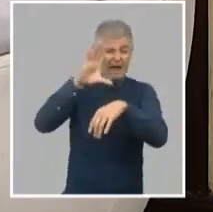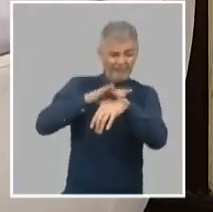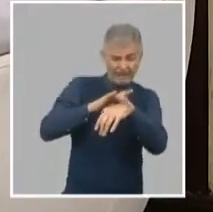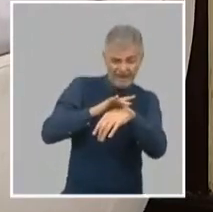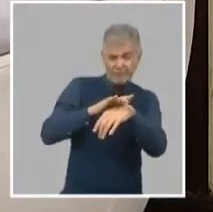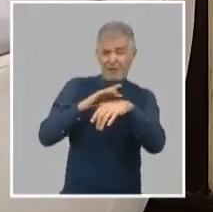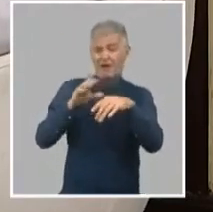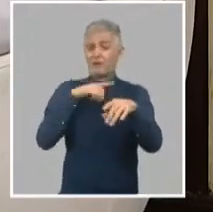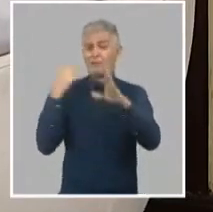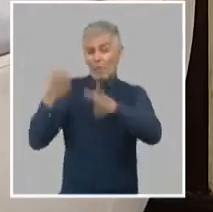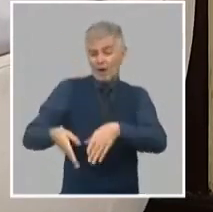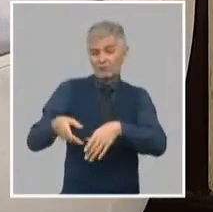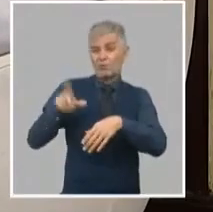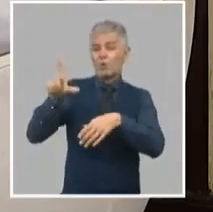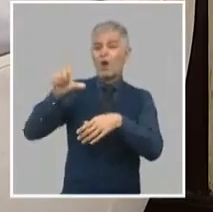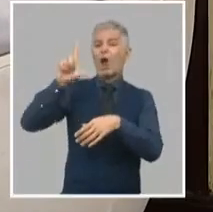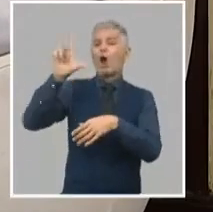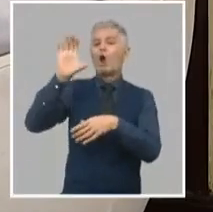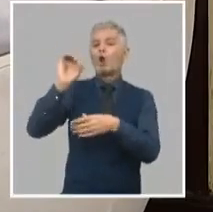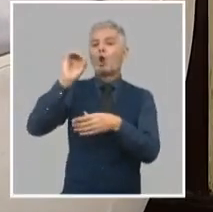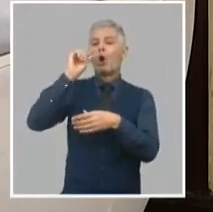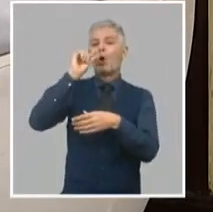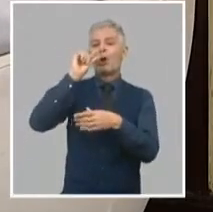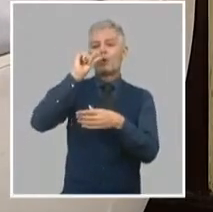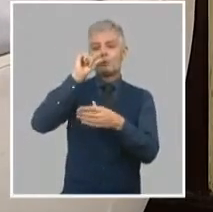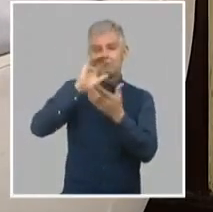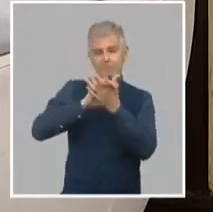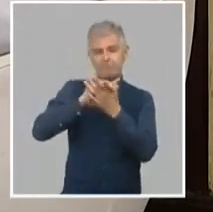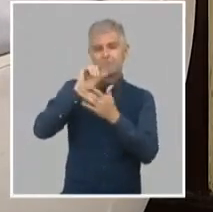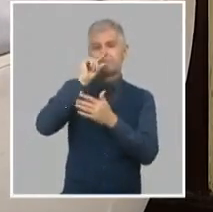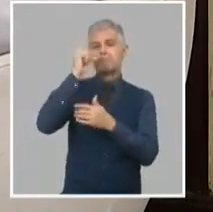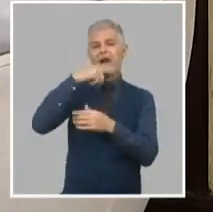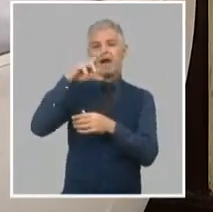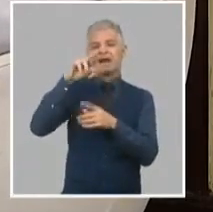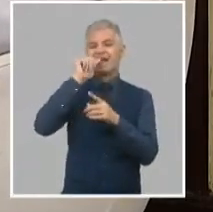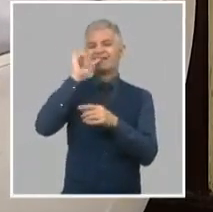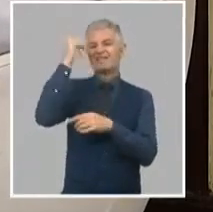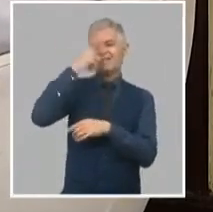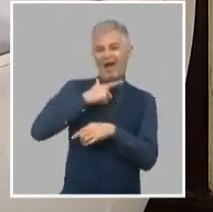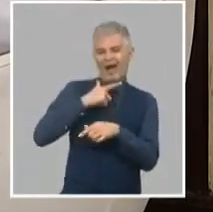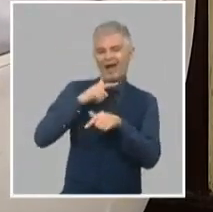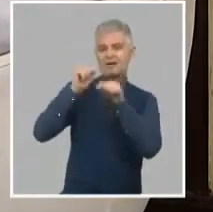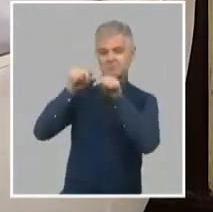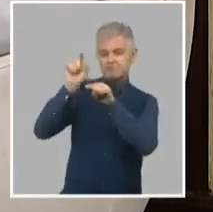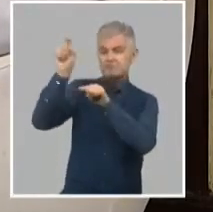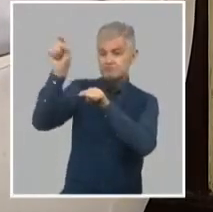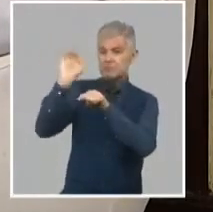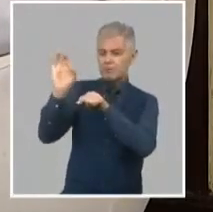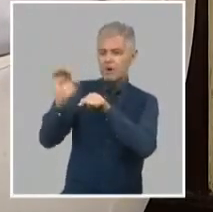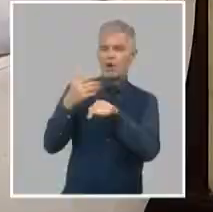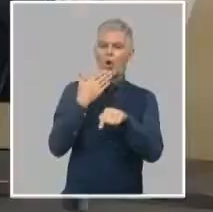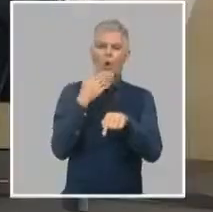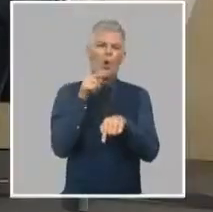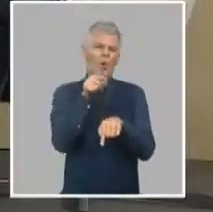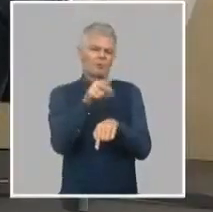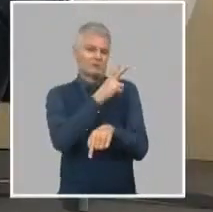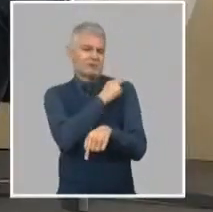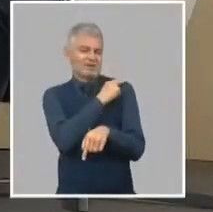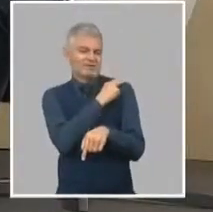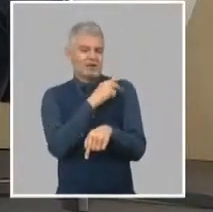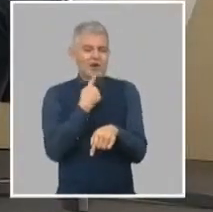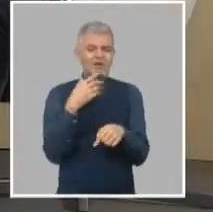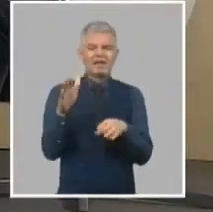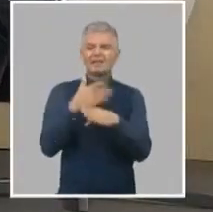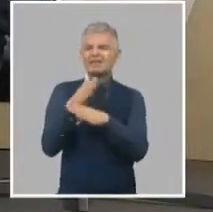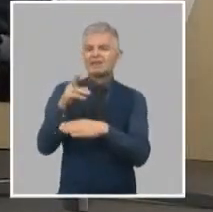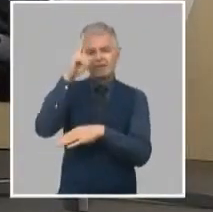región de Lombardía? ¿Qué significó crear esa brigada de miembros del contingente de diferentes provincias, con diferentes procedencias,